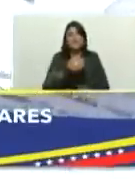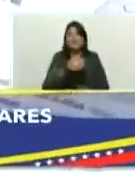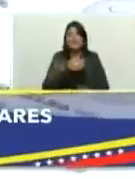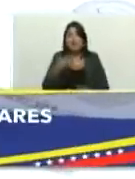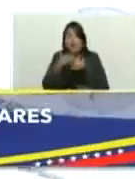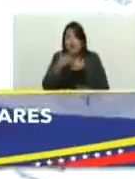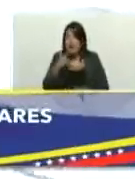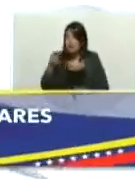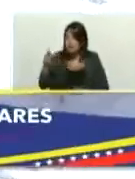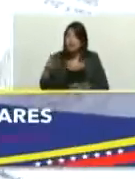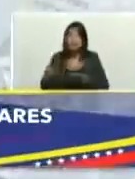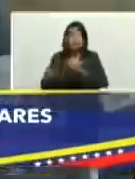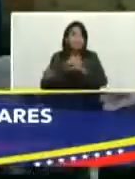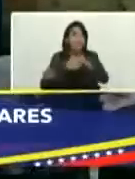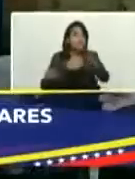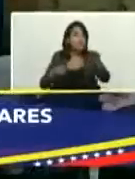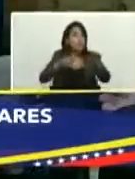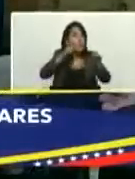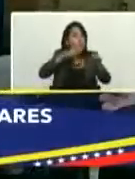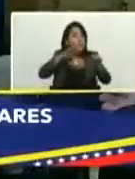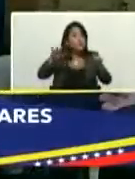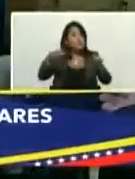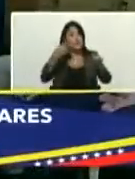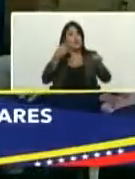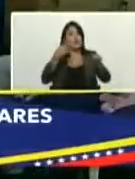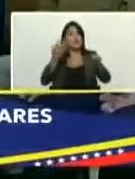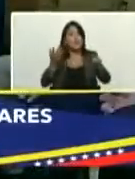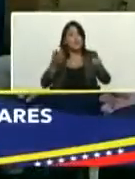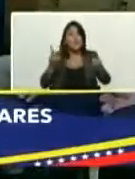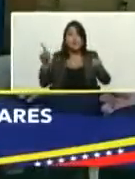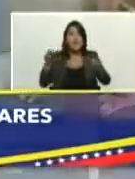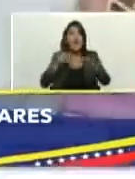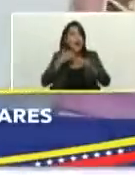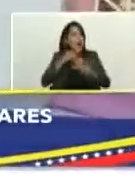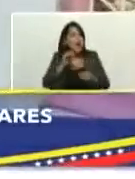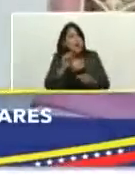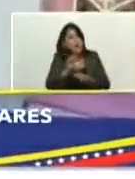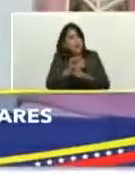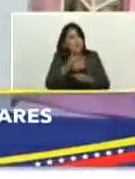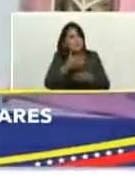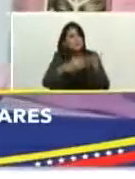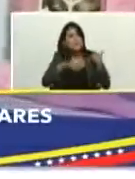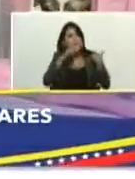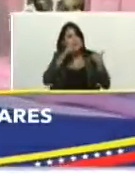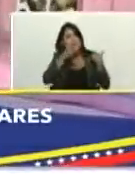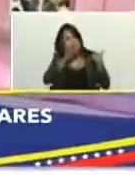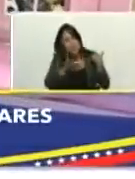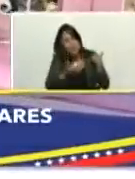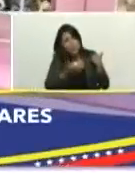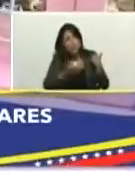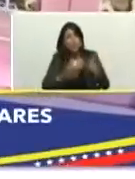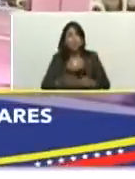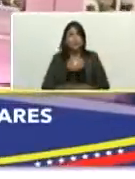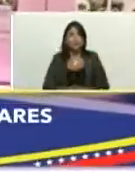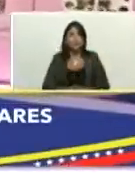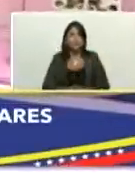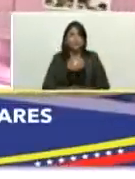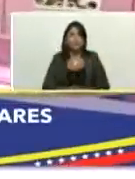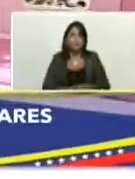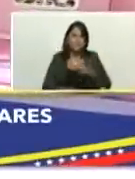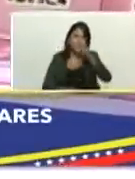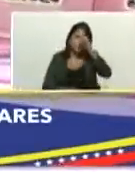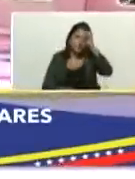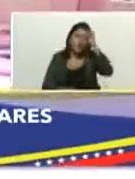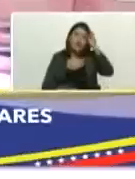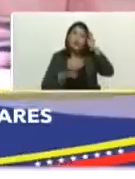le hablaras al pueblo de Venezuela y a nuestro presidente Nicolás Maduro de todo lo que estás viviendo hoy, de tu sueño, hecho